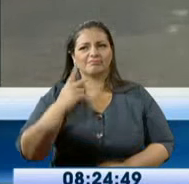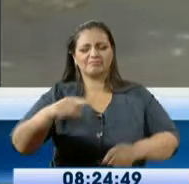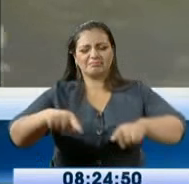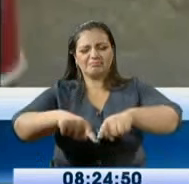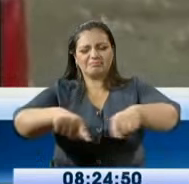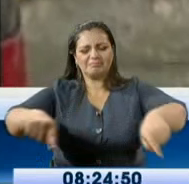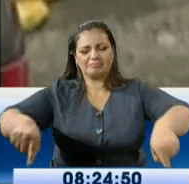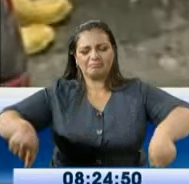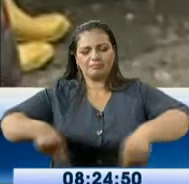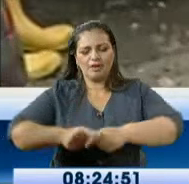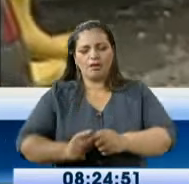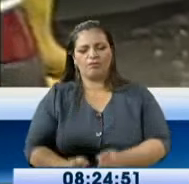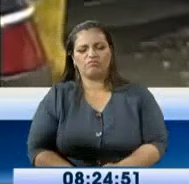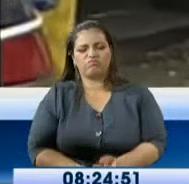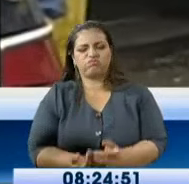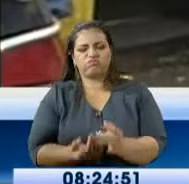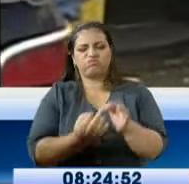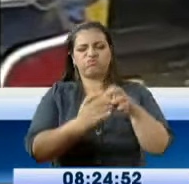porque